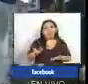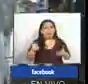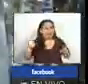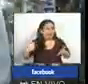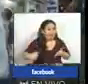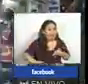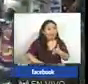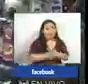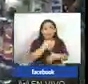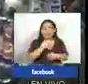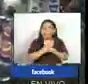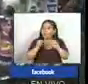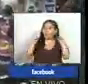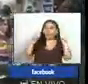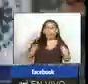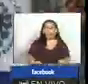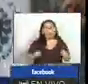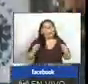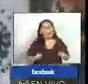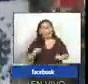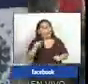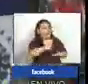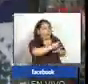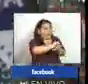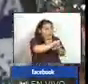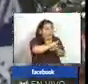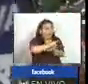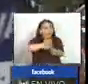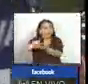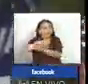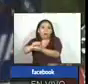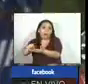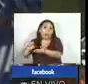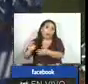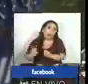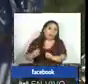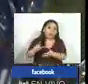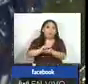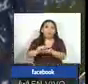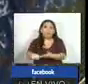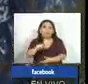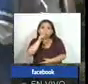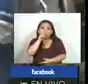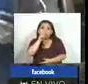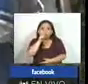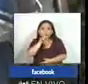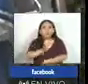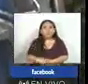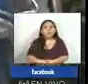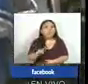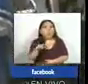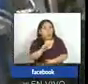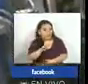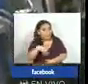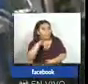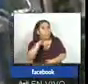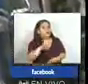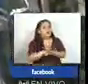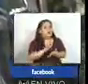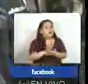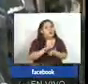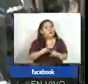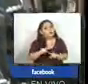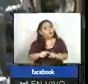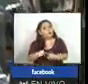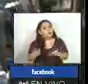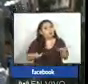no permitió las celebraciones en centros escolares e instituciones públicas sus principales clientes aunque esperan que